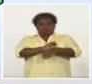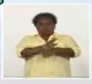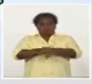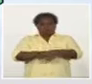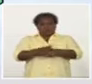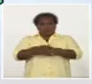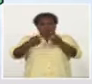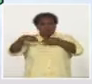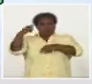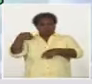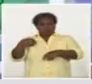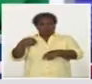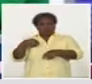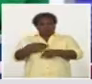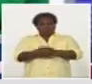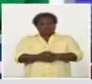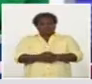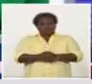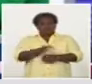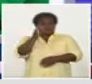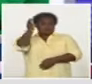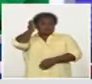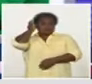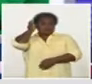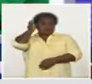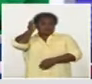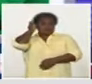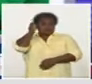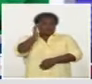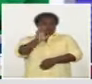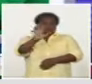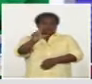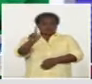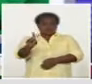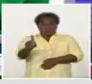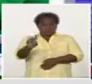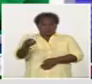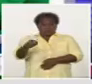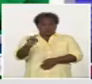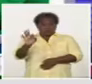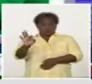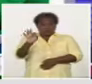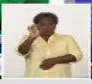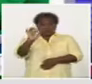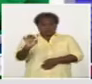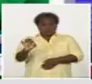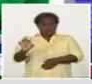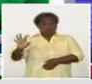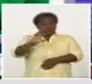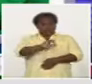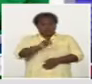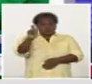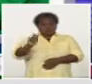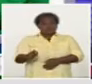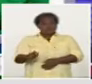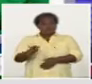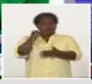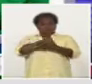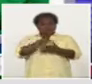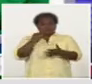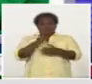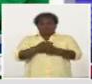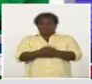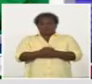ayer. El sexo femenino ayer con el 51,8% de todos los casos diagnosticados, no obstante el